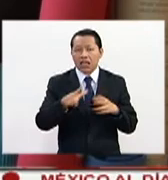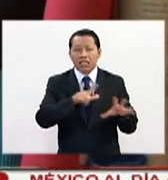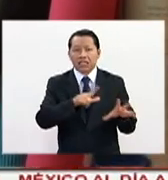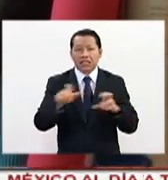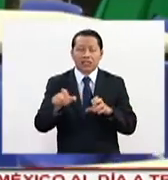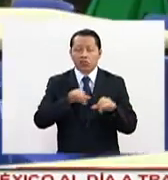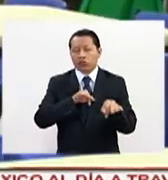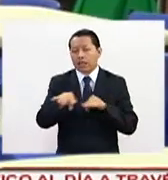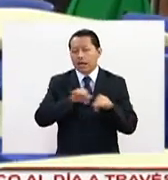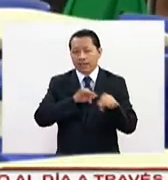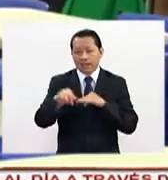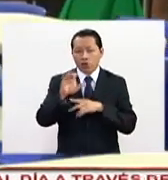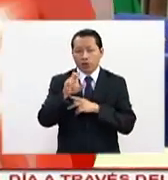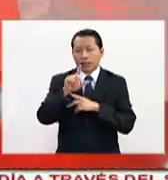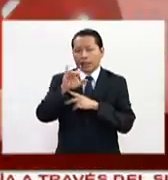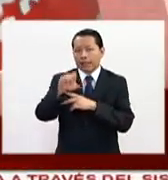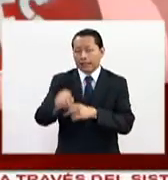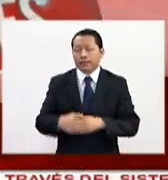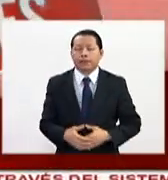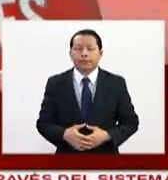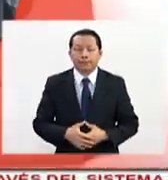700 trabajadores de los CENDIs.